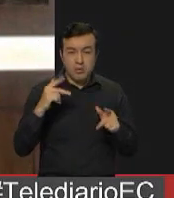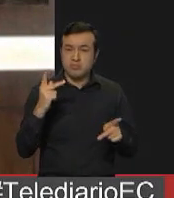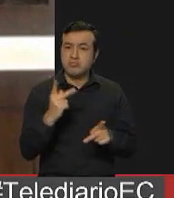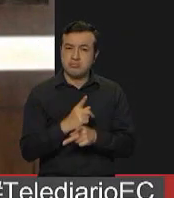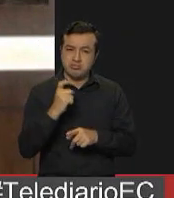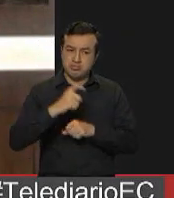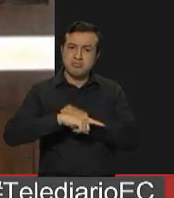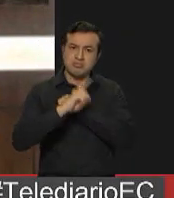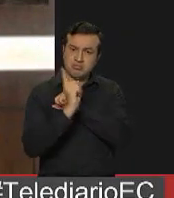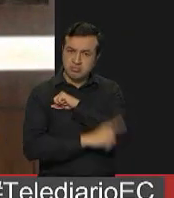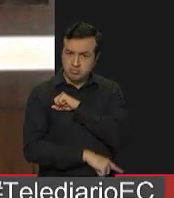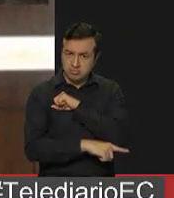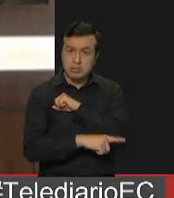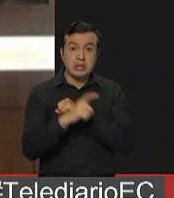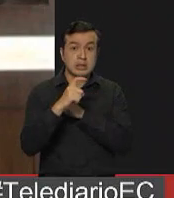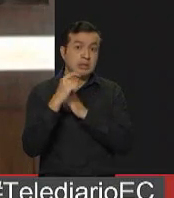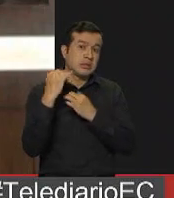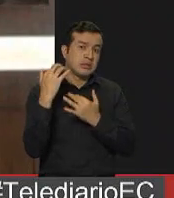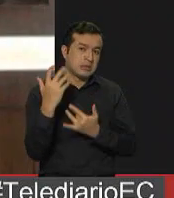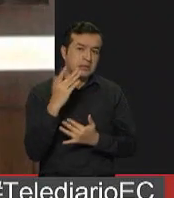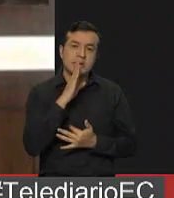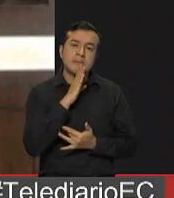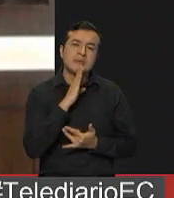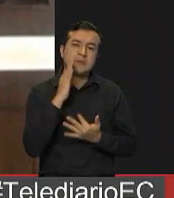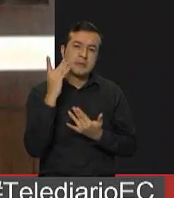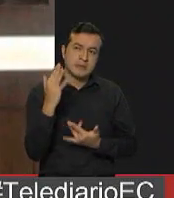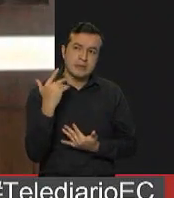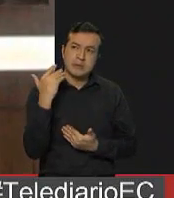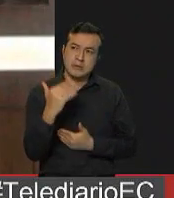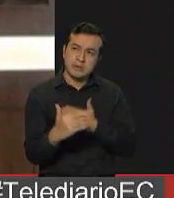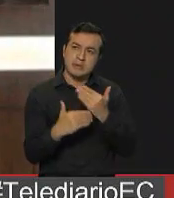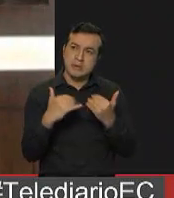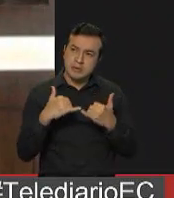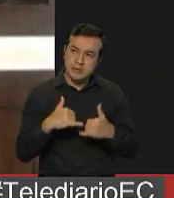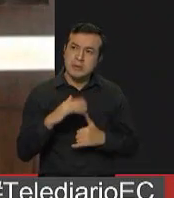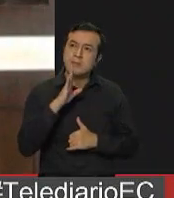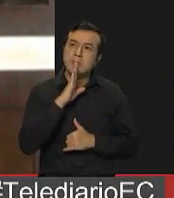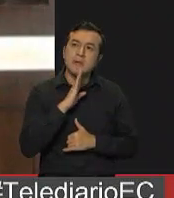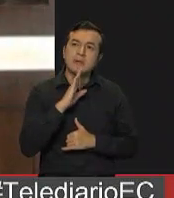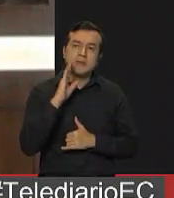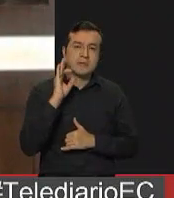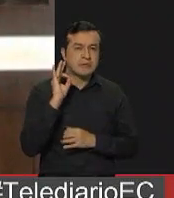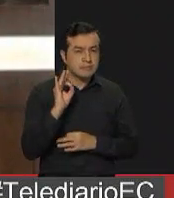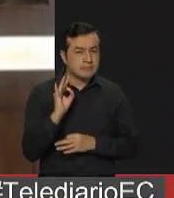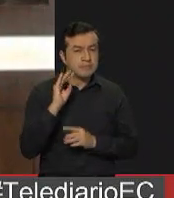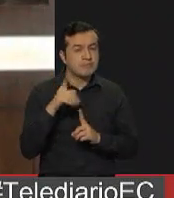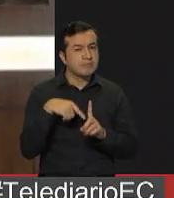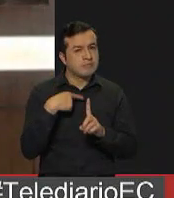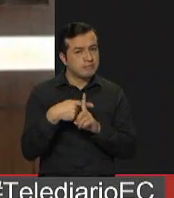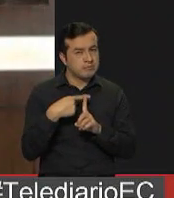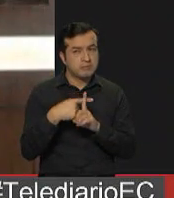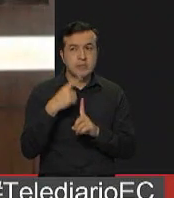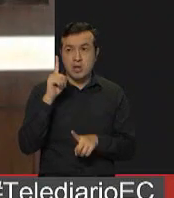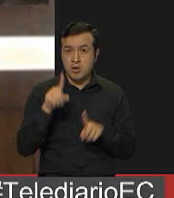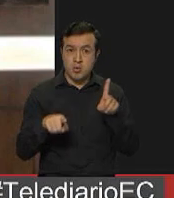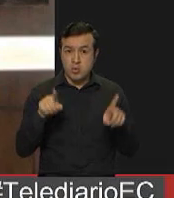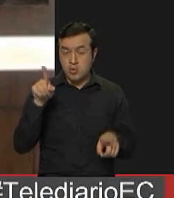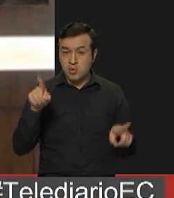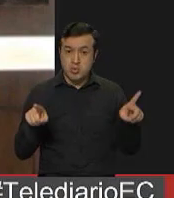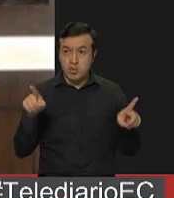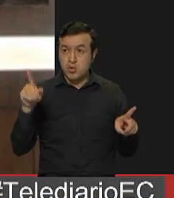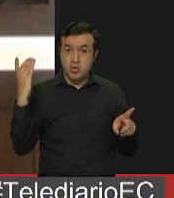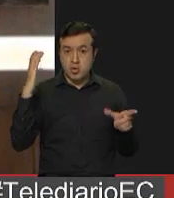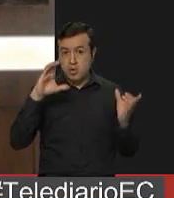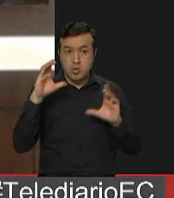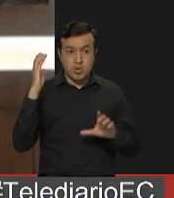pandemia. Y tenemos que esperarlo, pero con inteligencia y con paciencia y con cuidado. Yo escucho, yo leo todo el tiempo, y